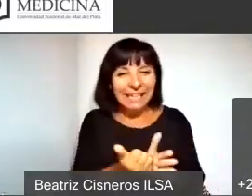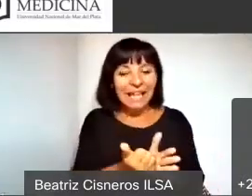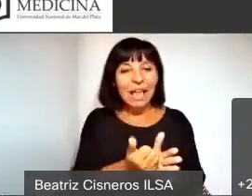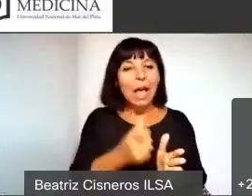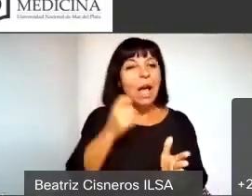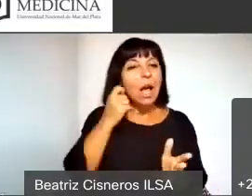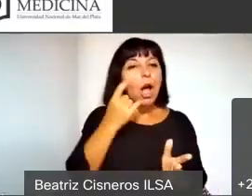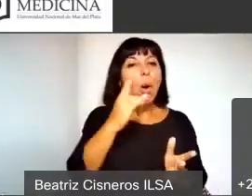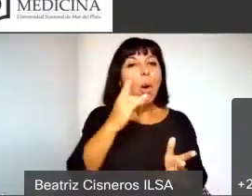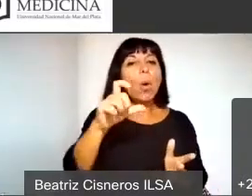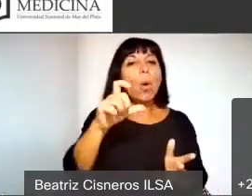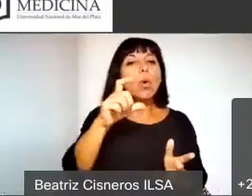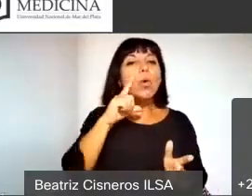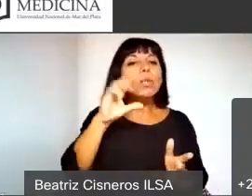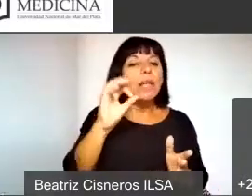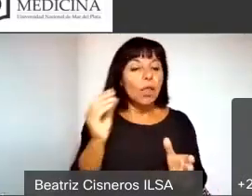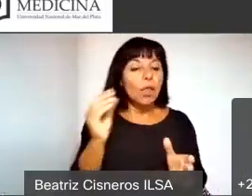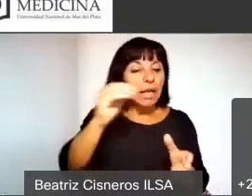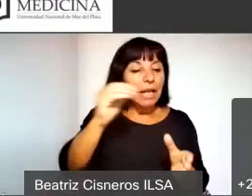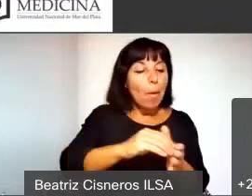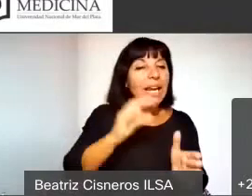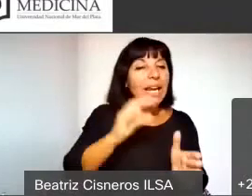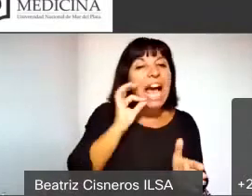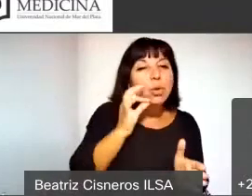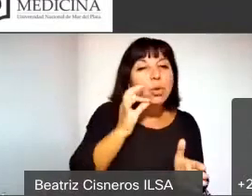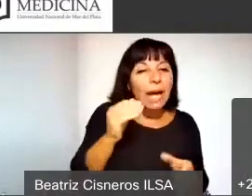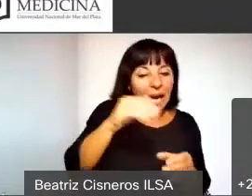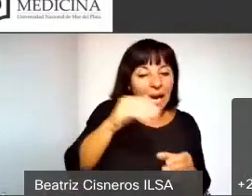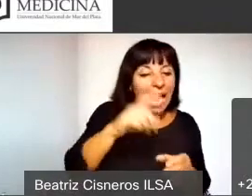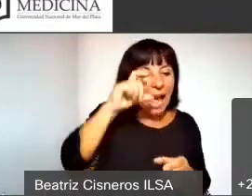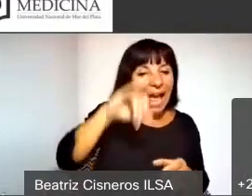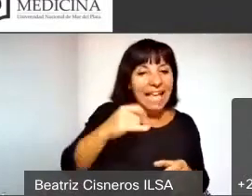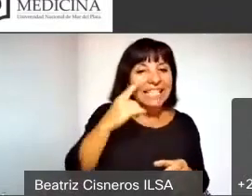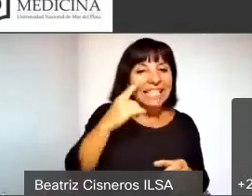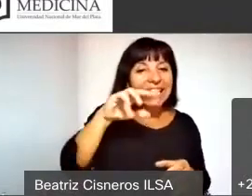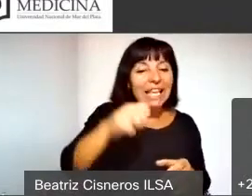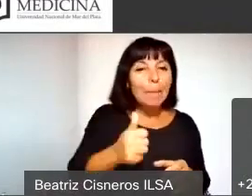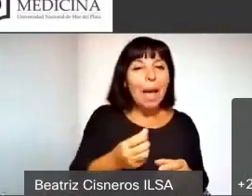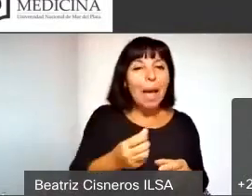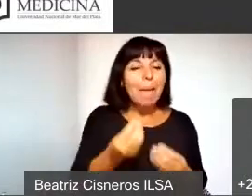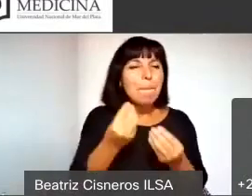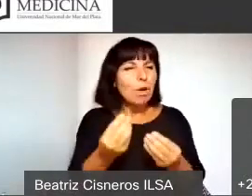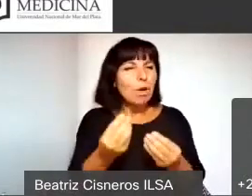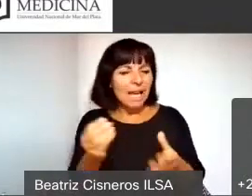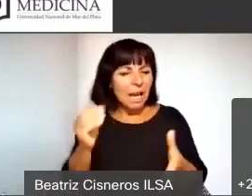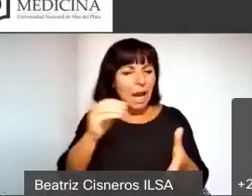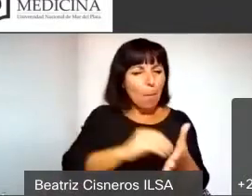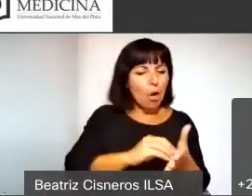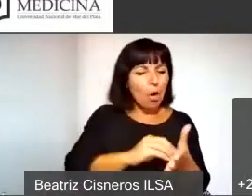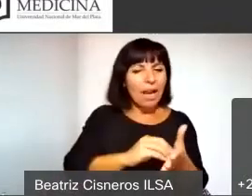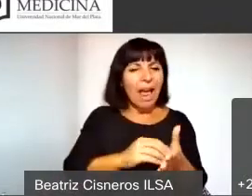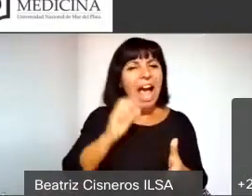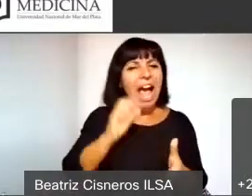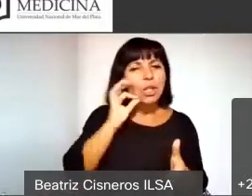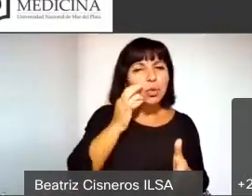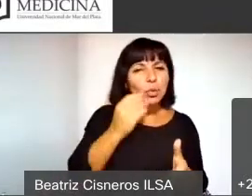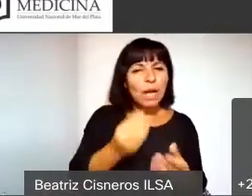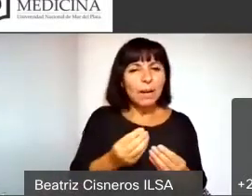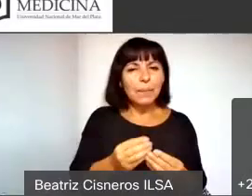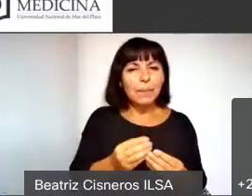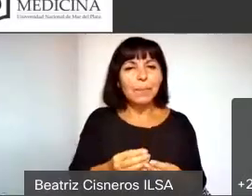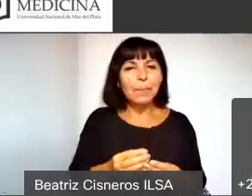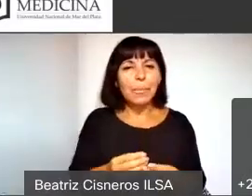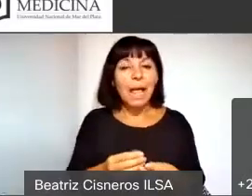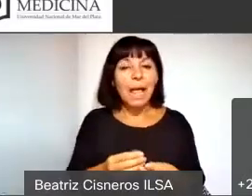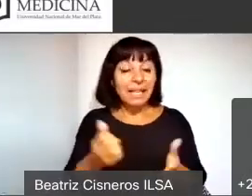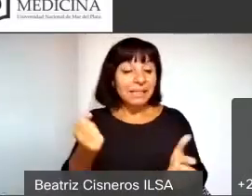un azúcar a esas enzimas. ¿Qué función tiene incorporar un azúcar a estas enzimas? Que de esa forma se las